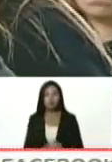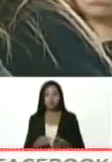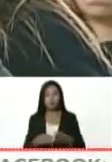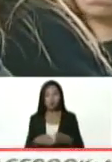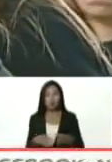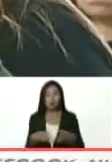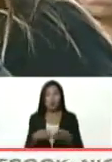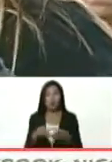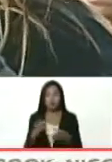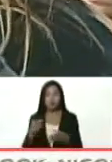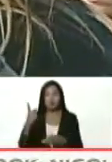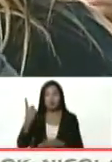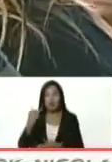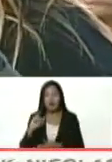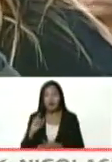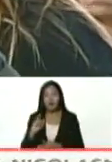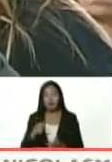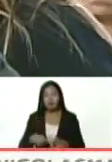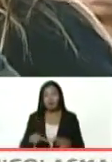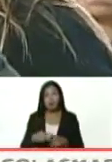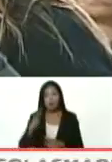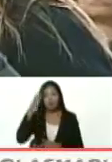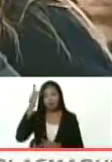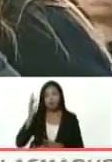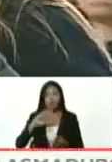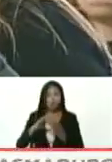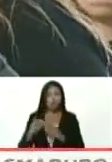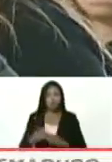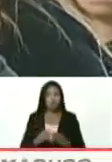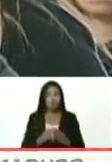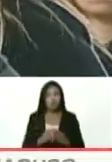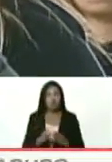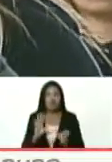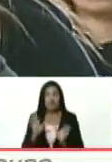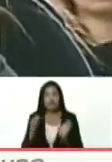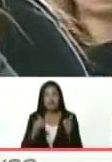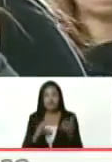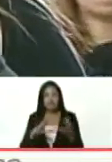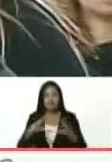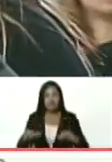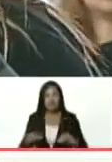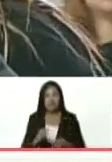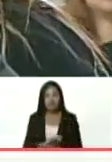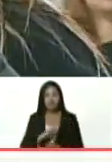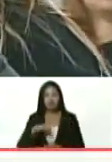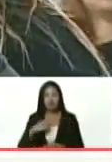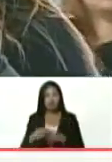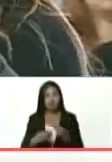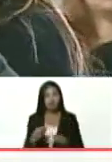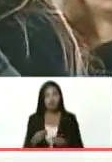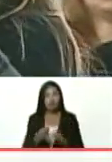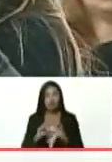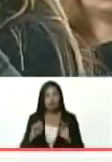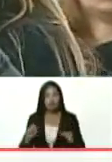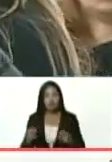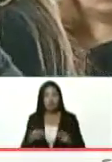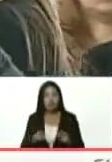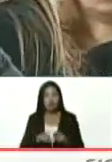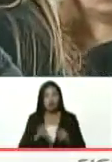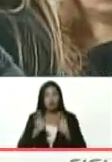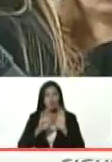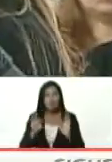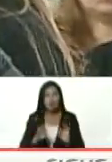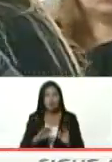donde no existan. En cada consejo comunal y en cada CLAP, porque debemos conformar el tejido agrourbano